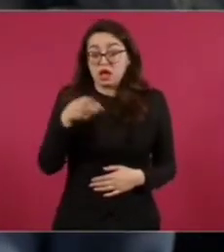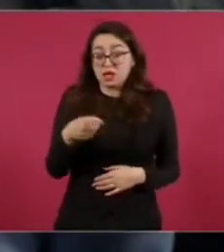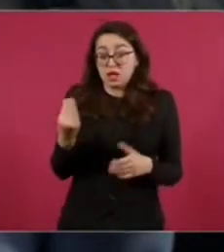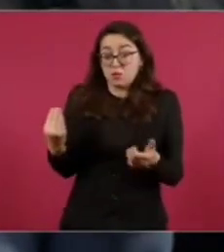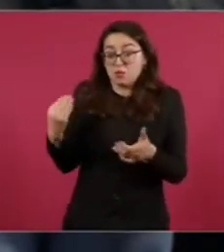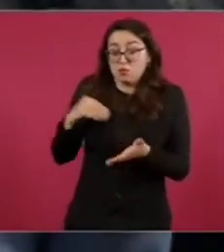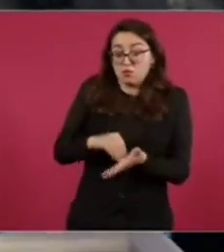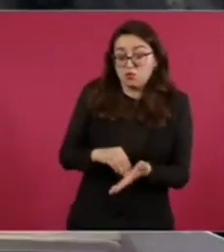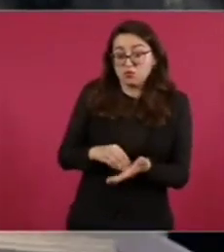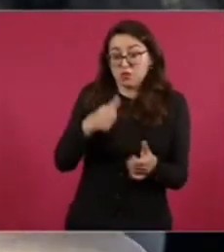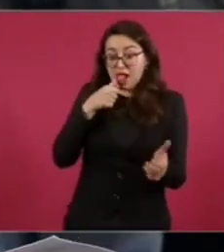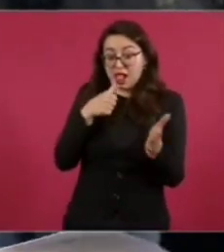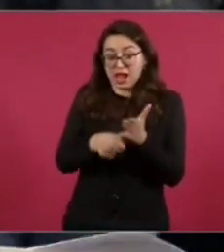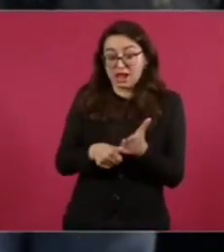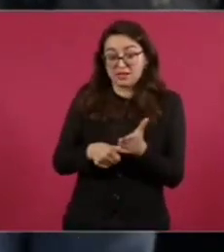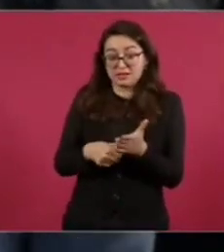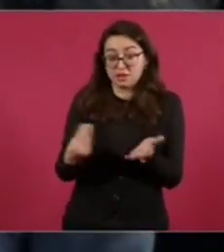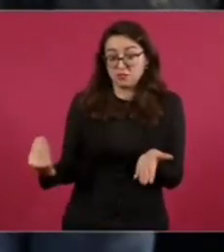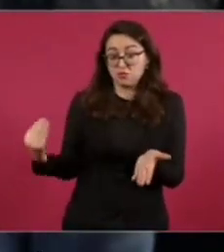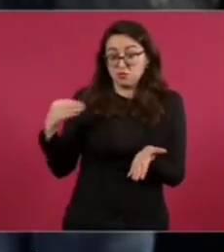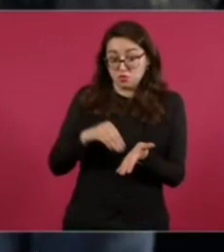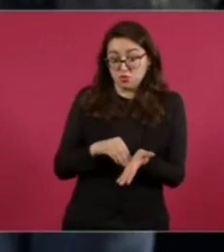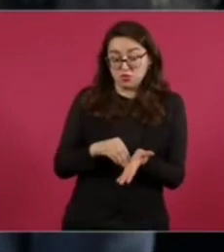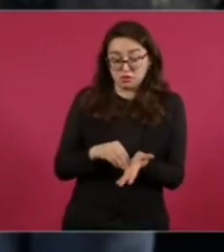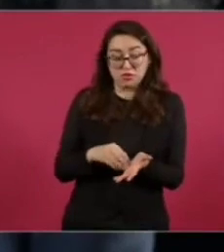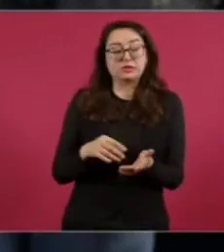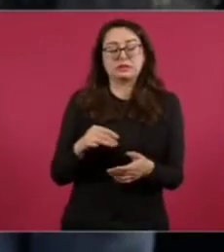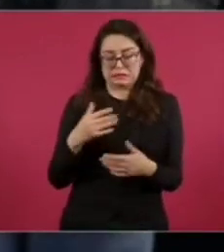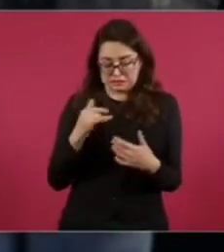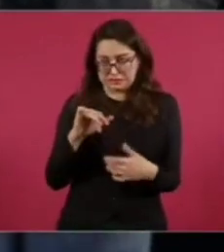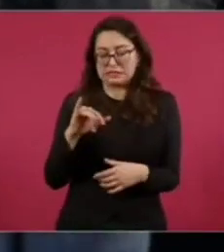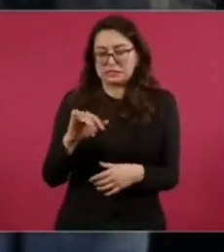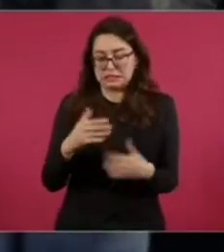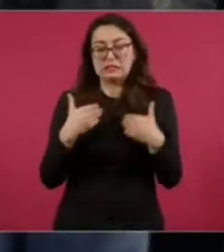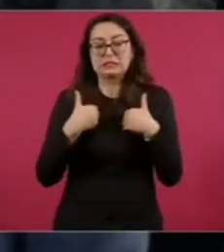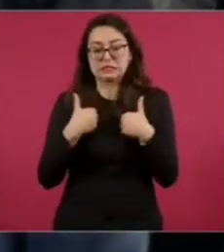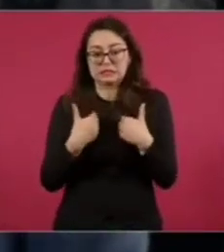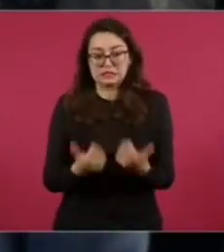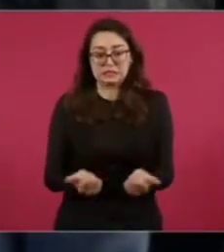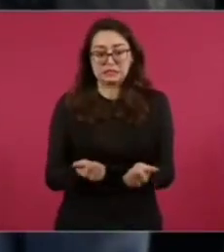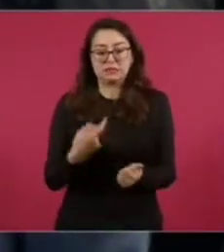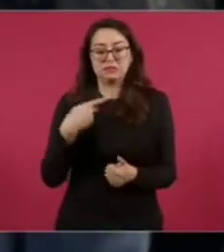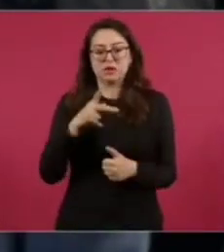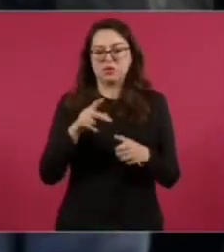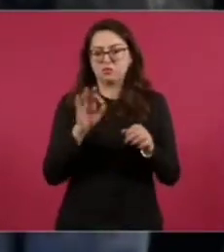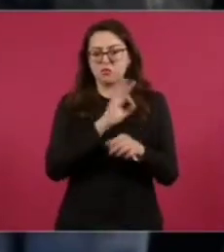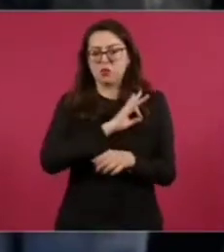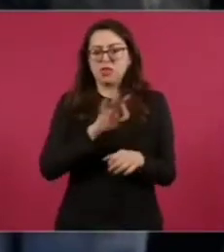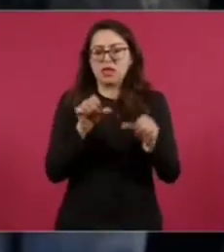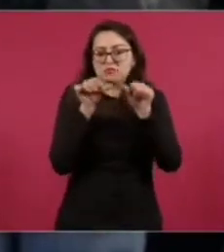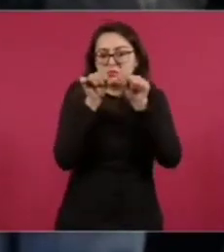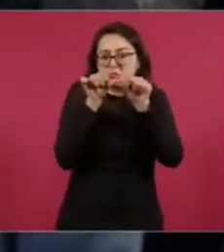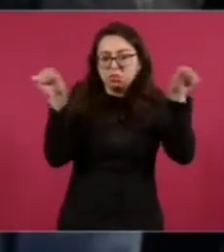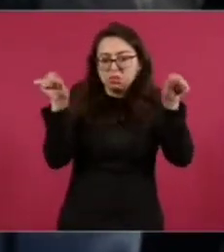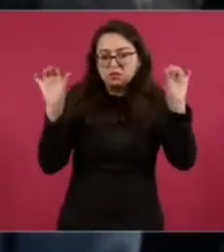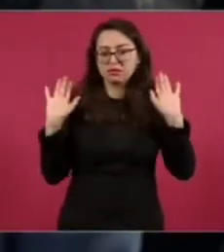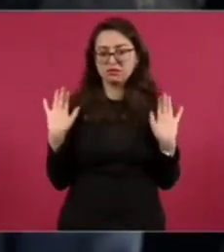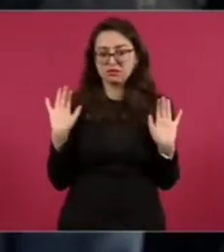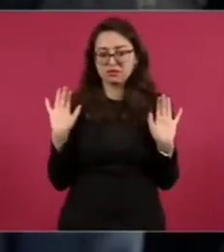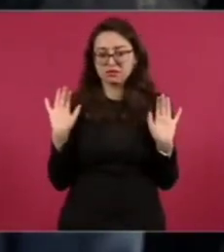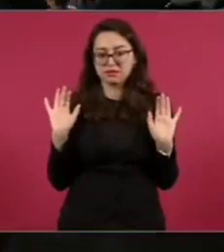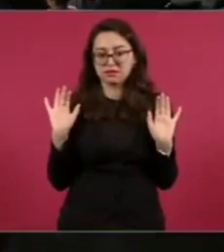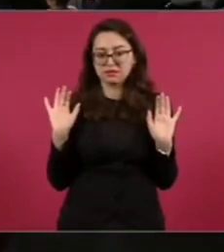carta, pero es yo entiendo que la den a conocer, insisto, pero ¿por qué no decidieron blurear, tapar ese